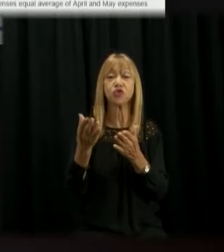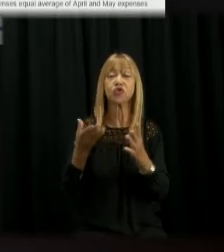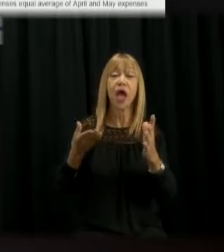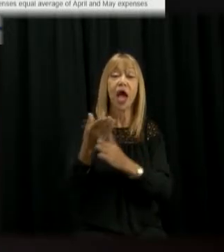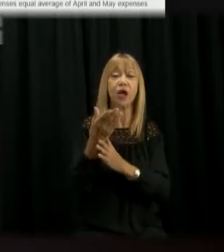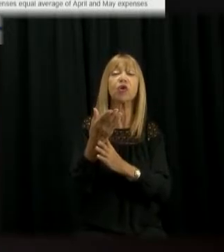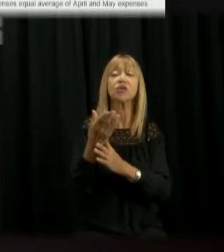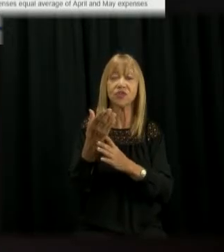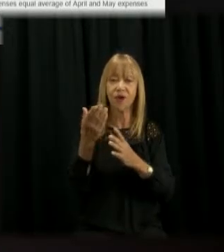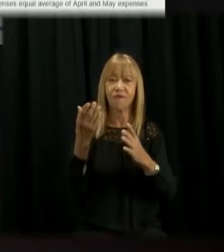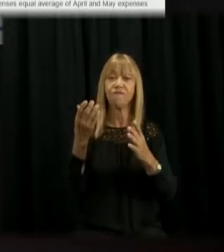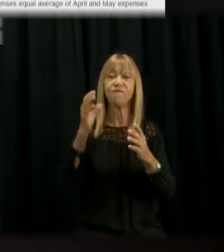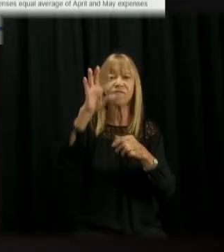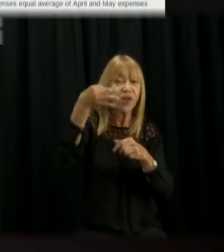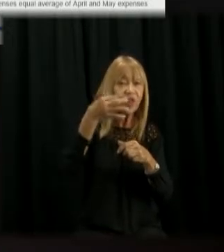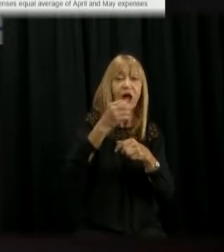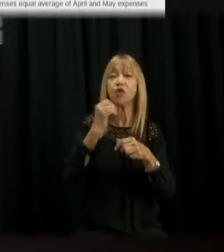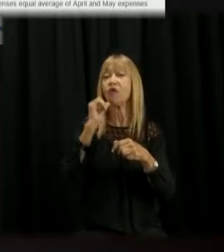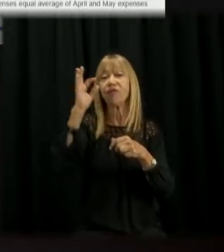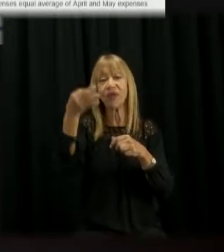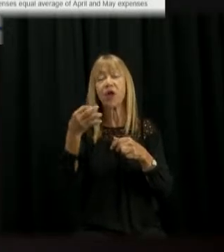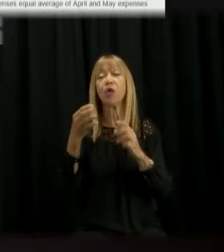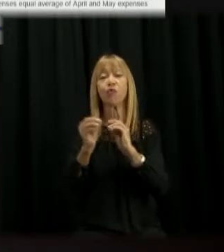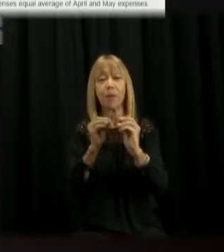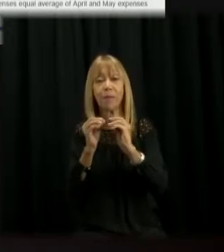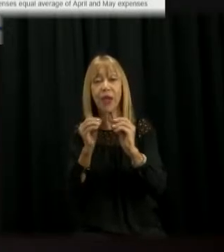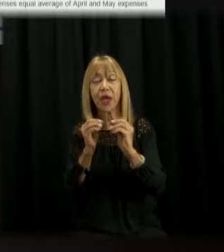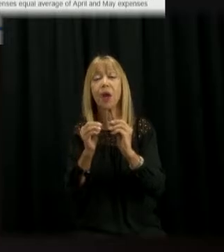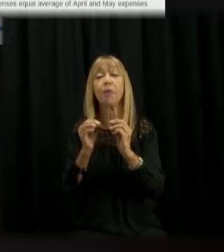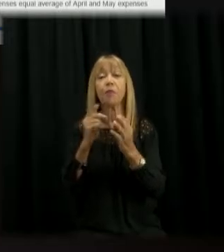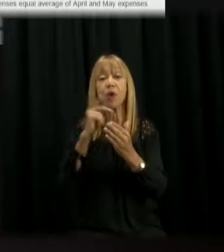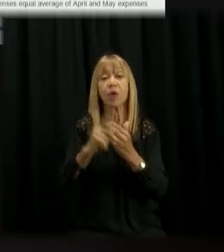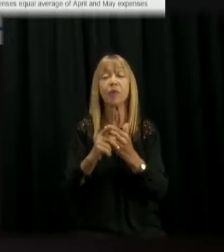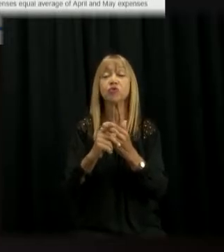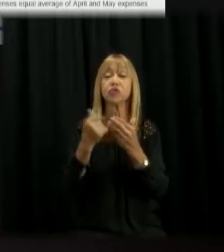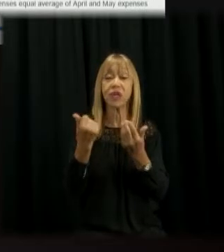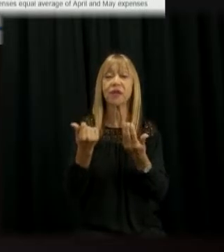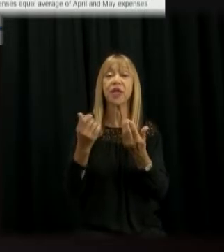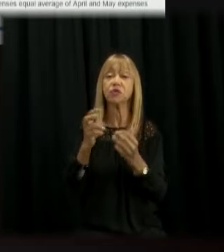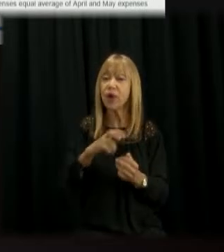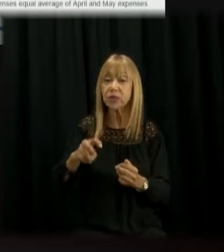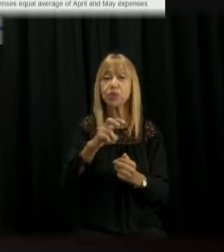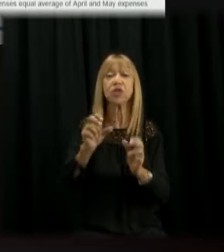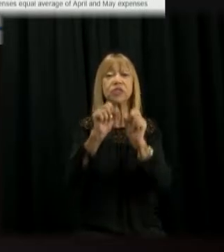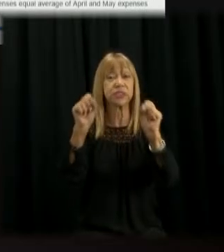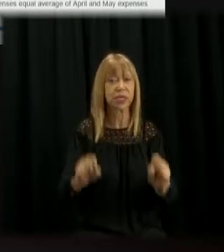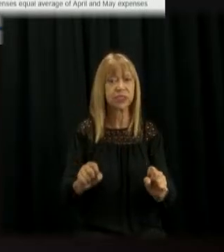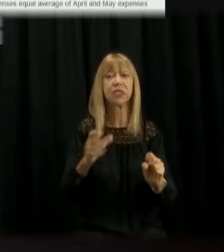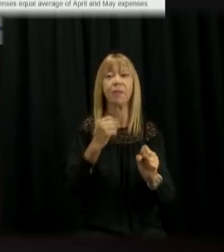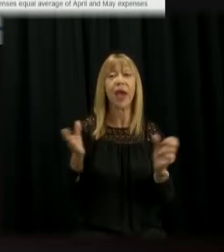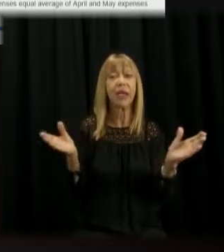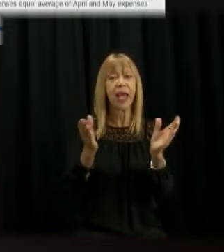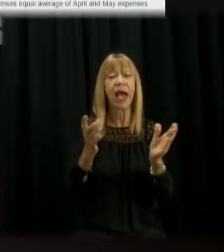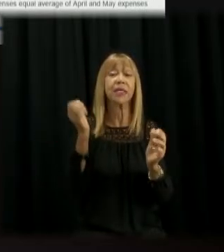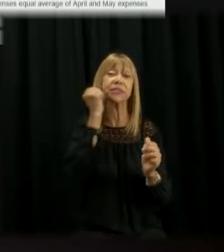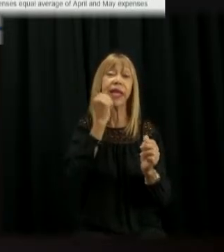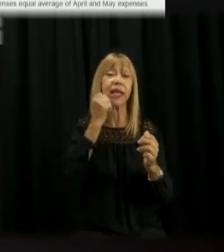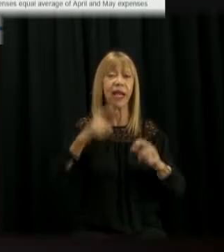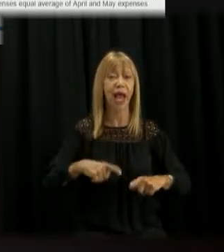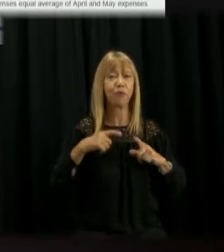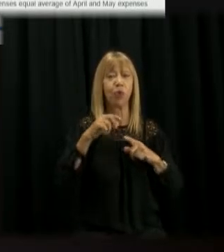capitales, en federales y no federales, programas de emergencia para mejorar el sistema